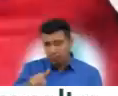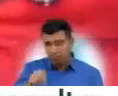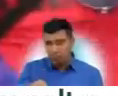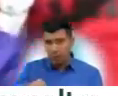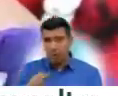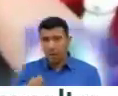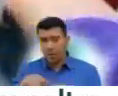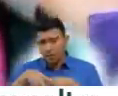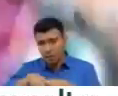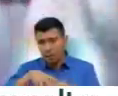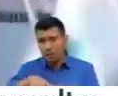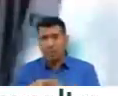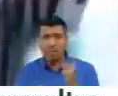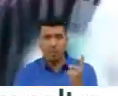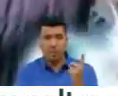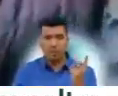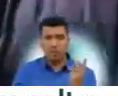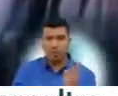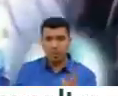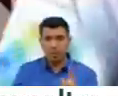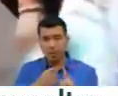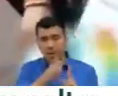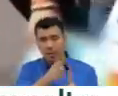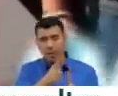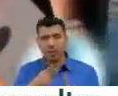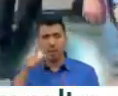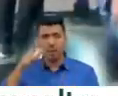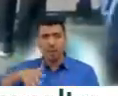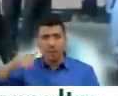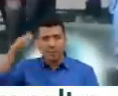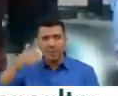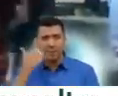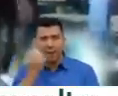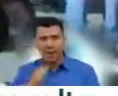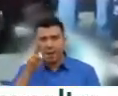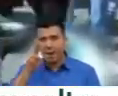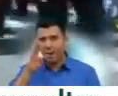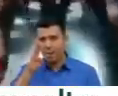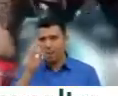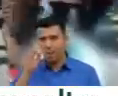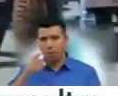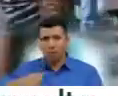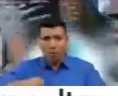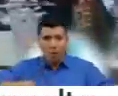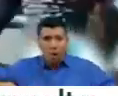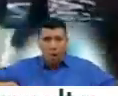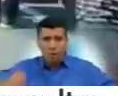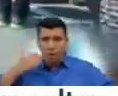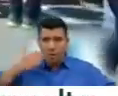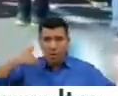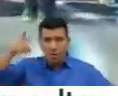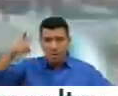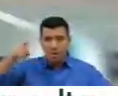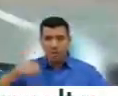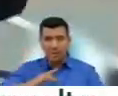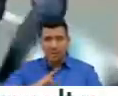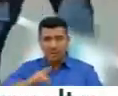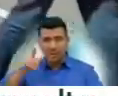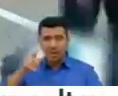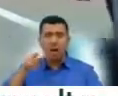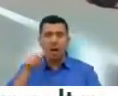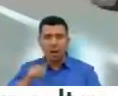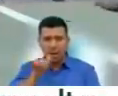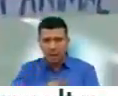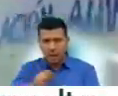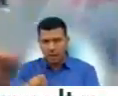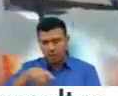estaciones performativas. La primera será en la Gorda de Botero, pasando por la Plaza Cívica Luis Carlos Galán y por último el Puente del Orgullo de